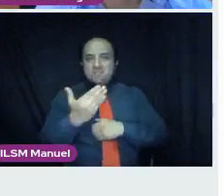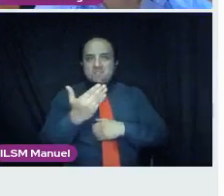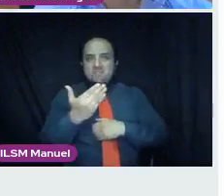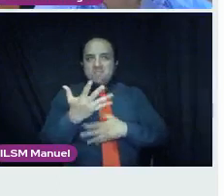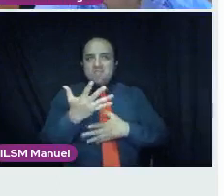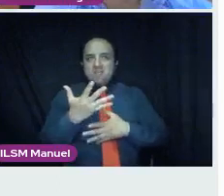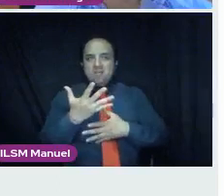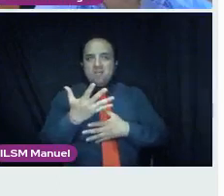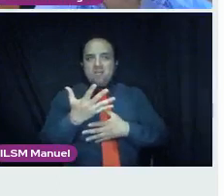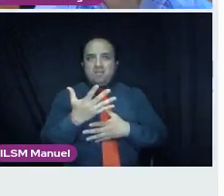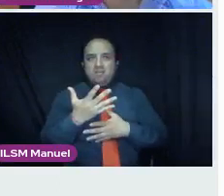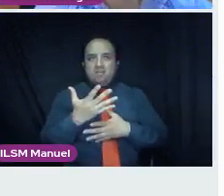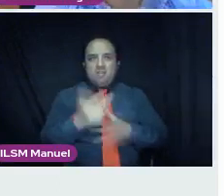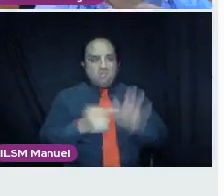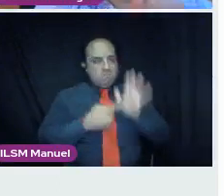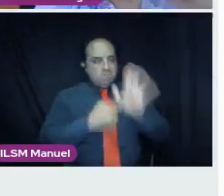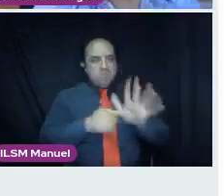que